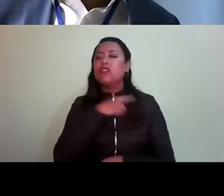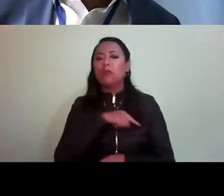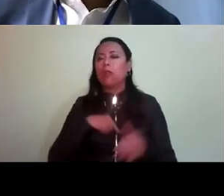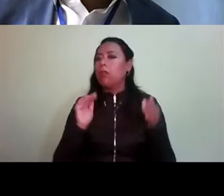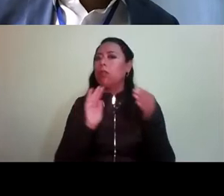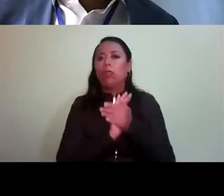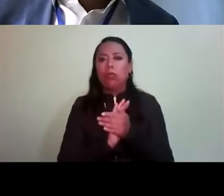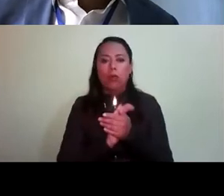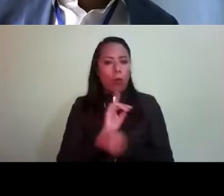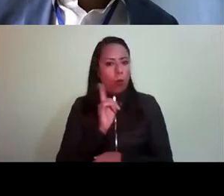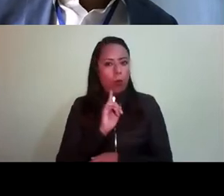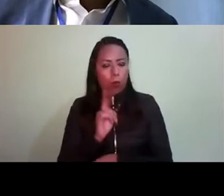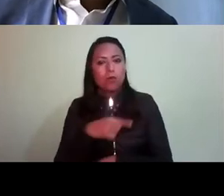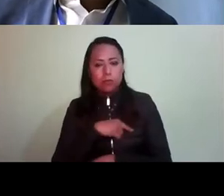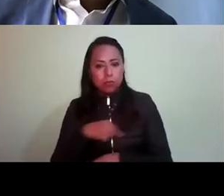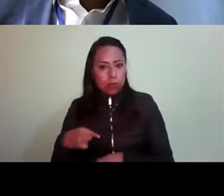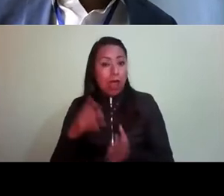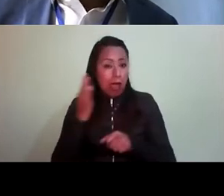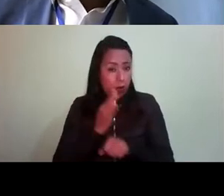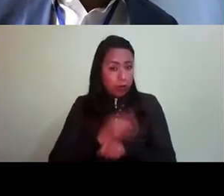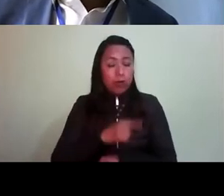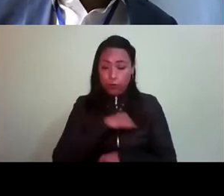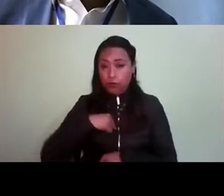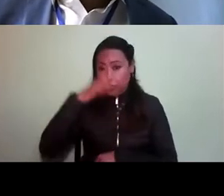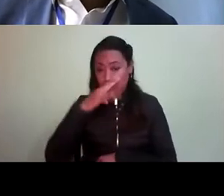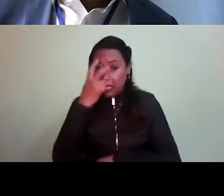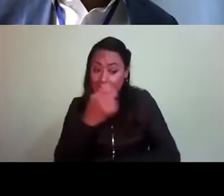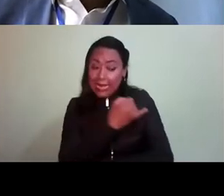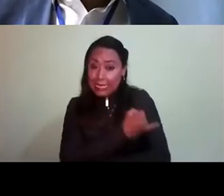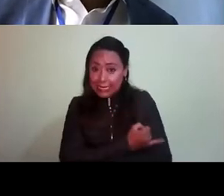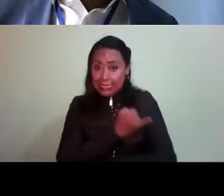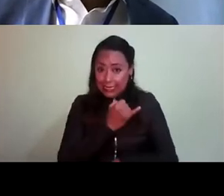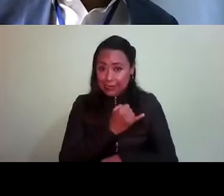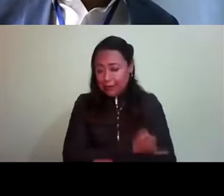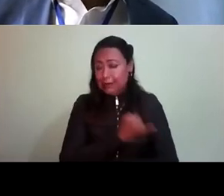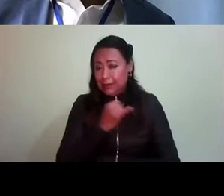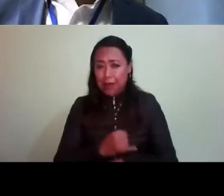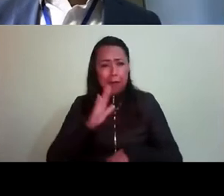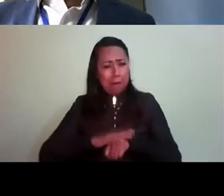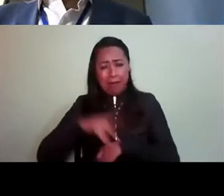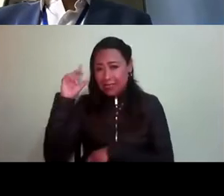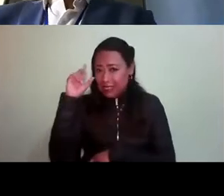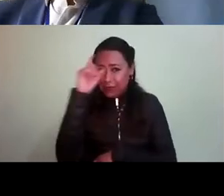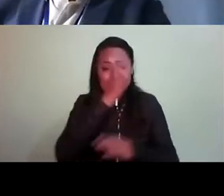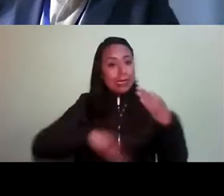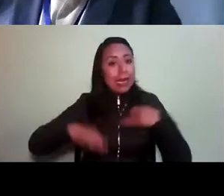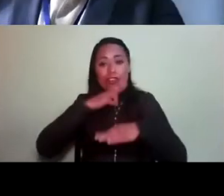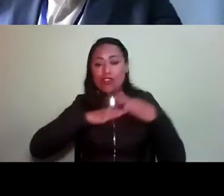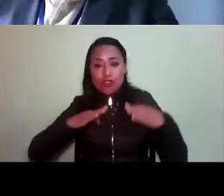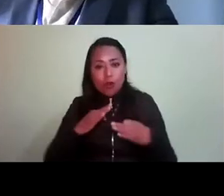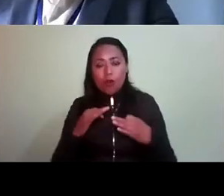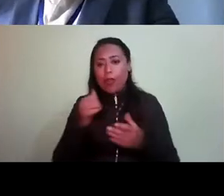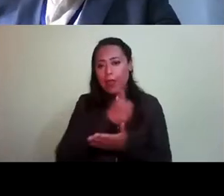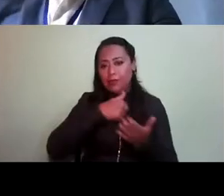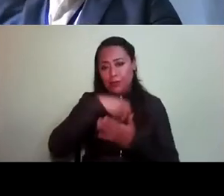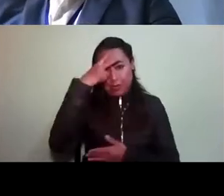la demarcación más complicada de la ciudad en todos los órdenes. Es donde tenemos el mayor problema